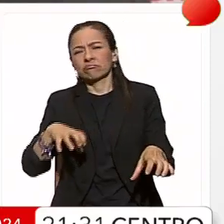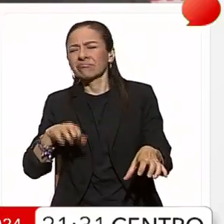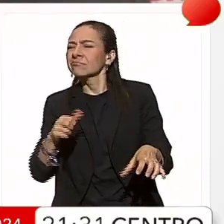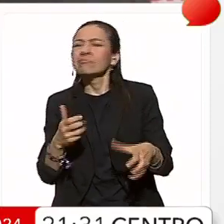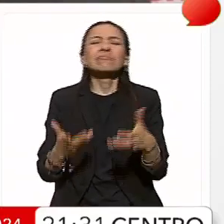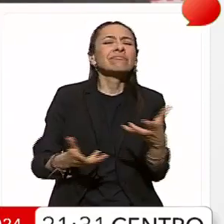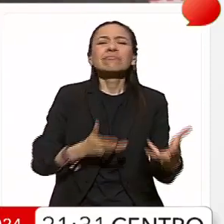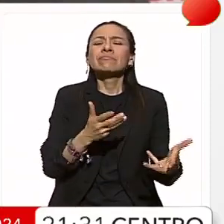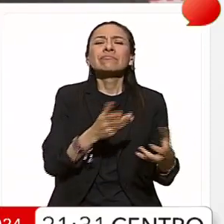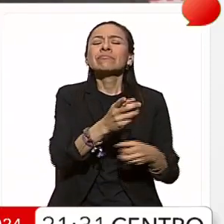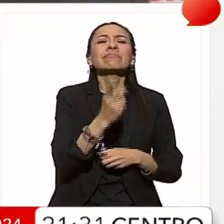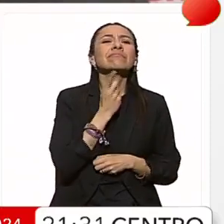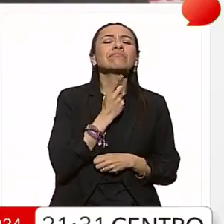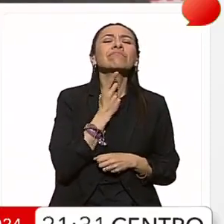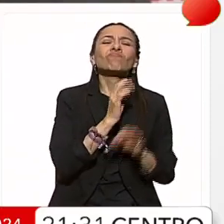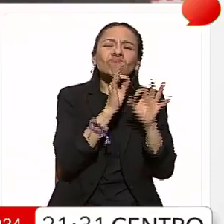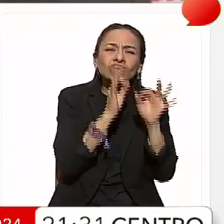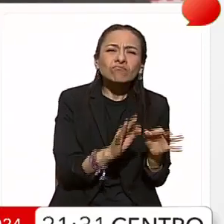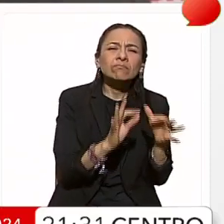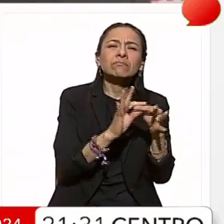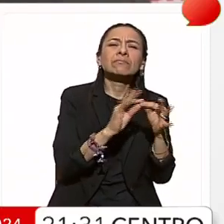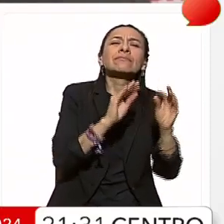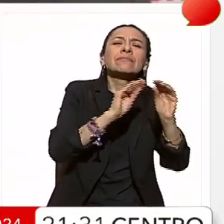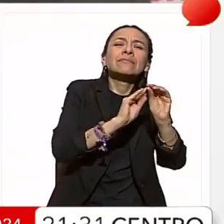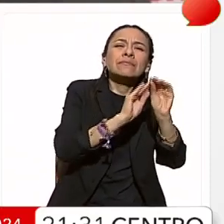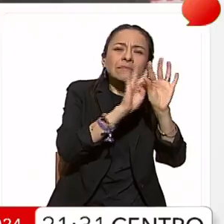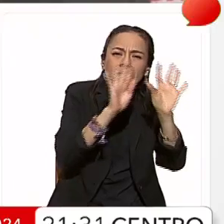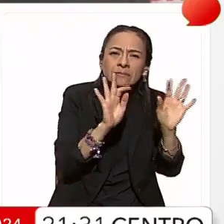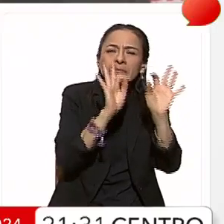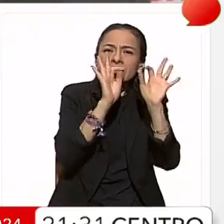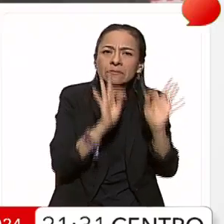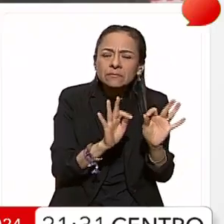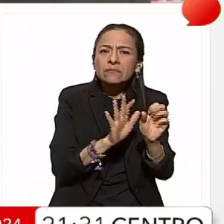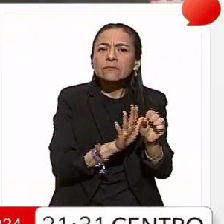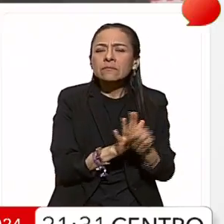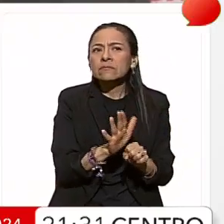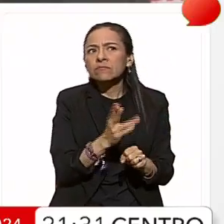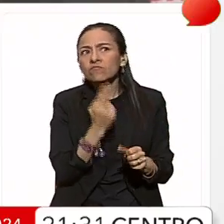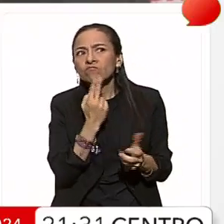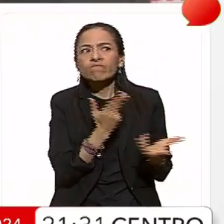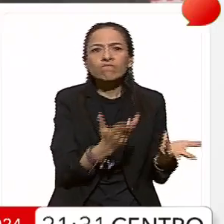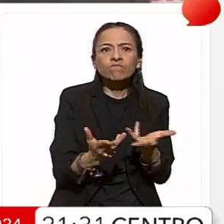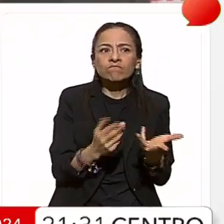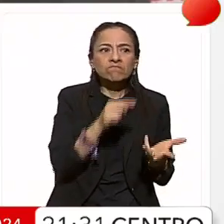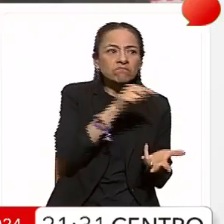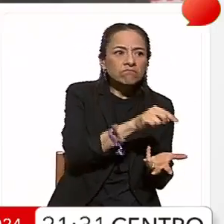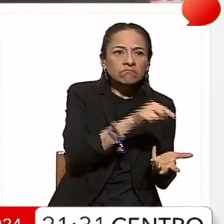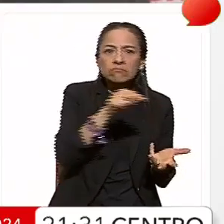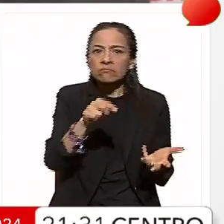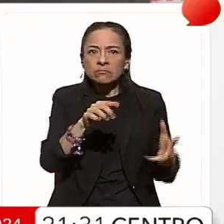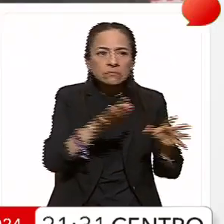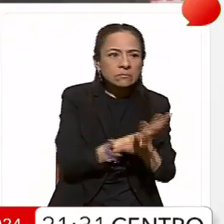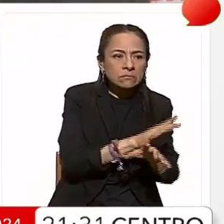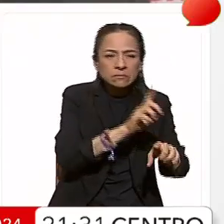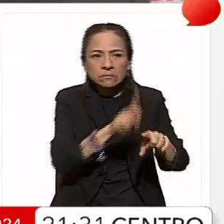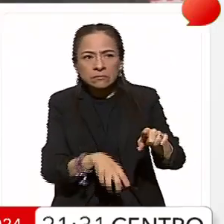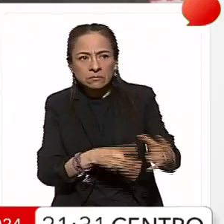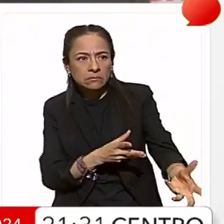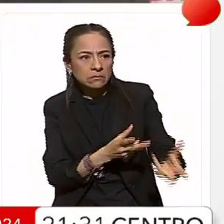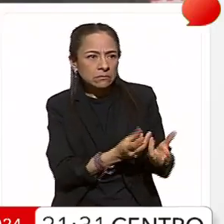distinciones, diputado, de cómo va a funcionar este mecanismo para unos, para otros, a dónde se van unos, a dónde se van otros y de qué